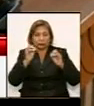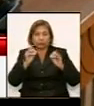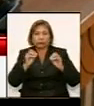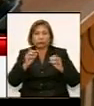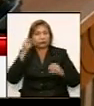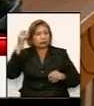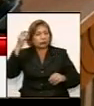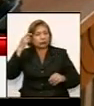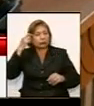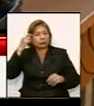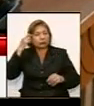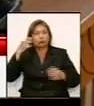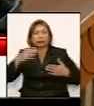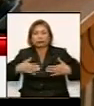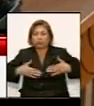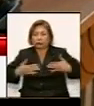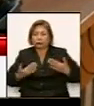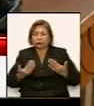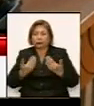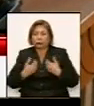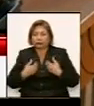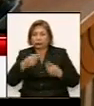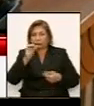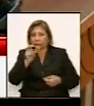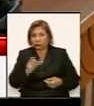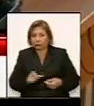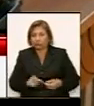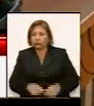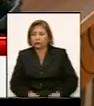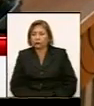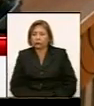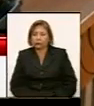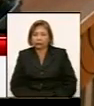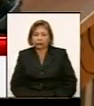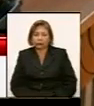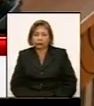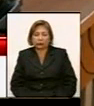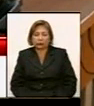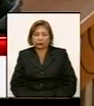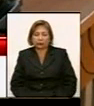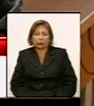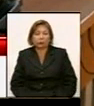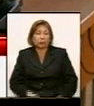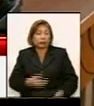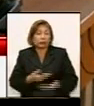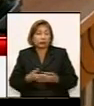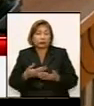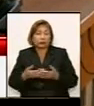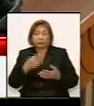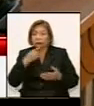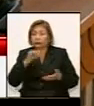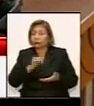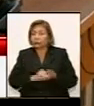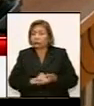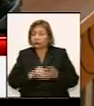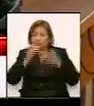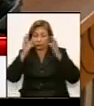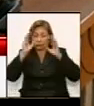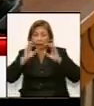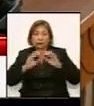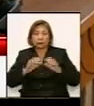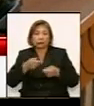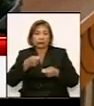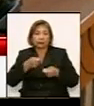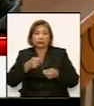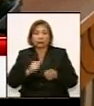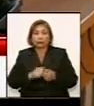y sociales que puede tener una persona, como también el manifestarse de acuerdo o con una lucha pública